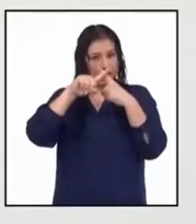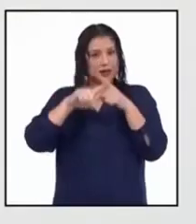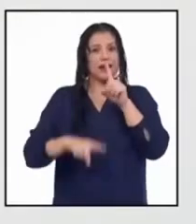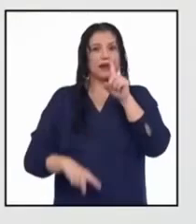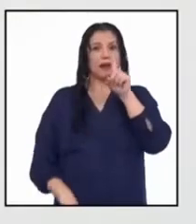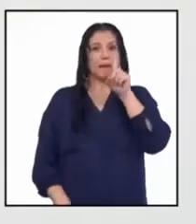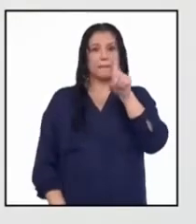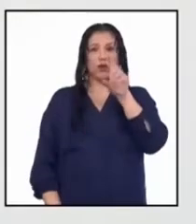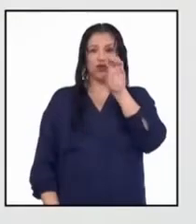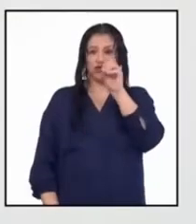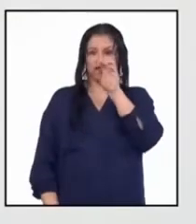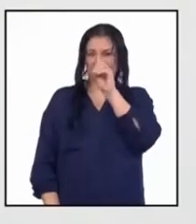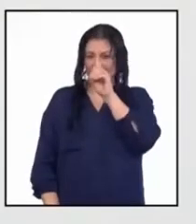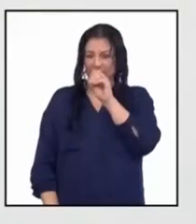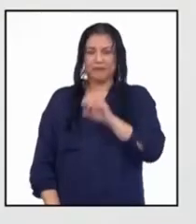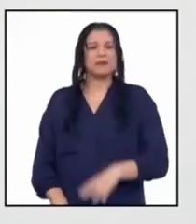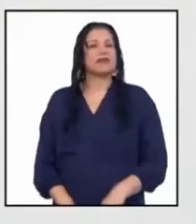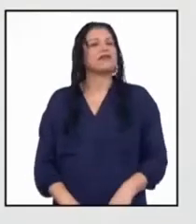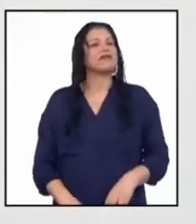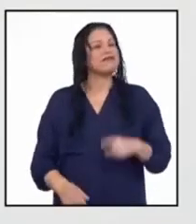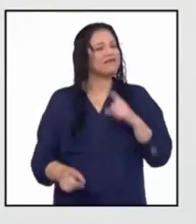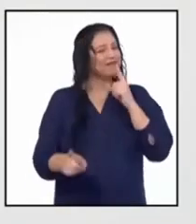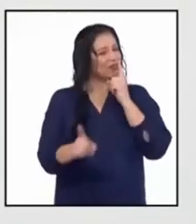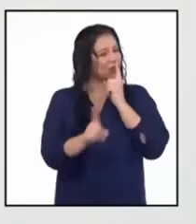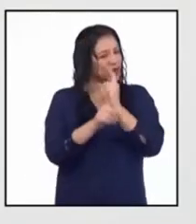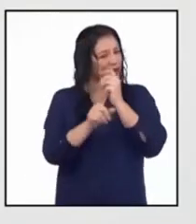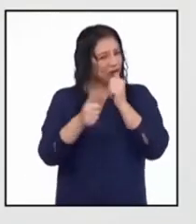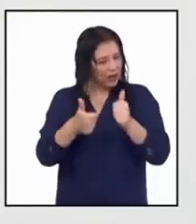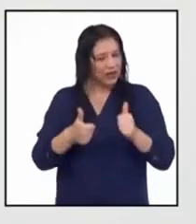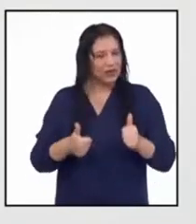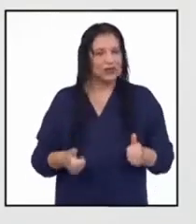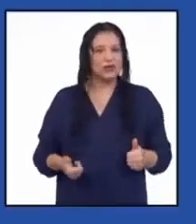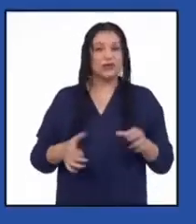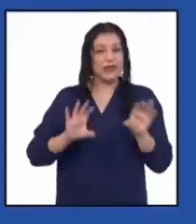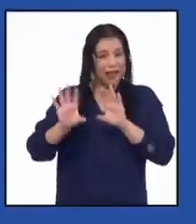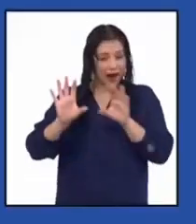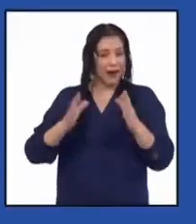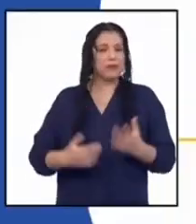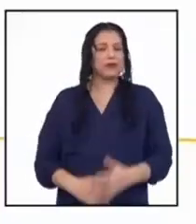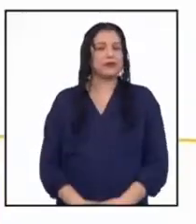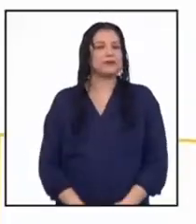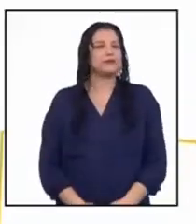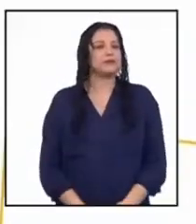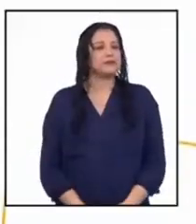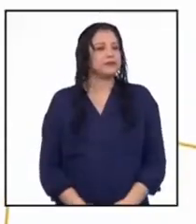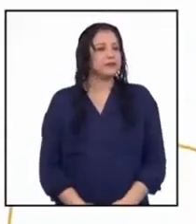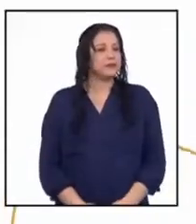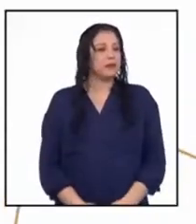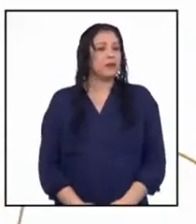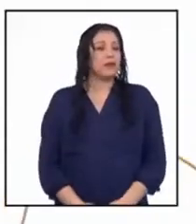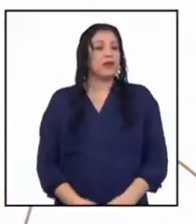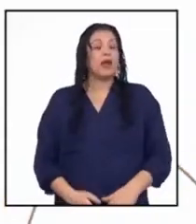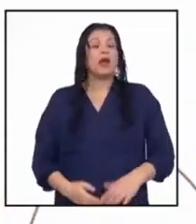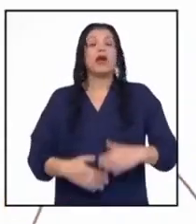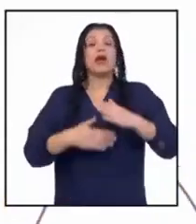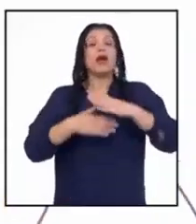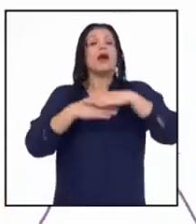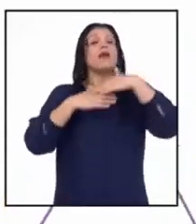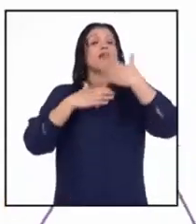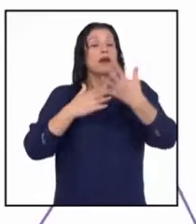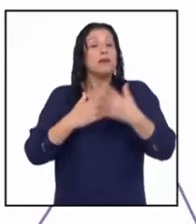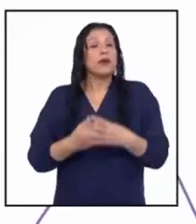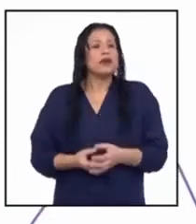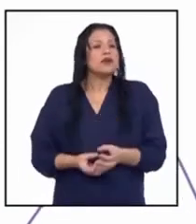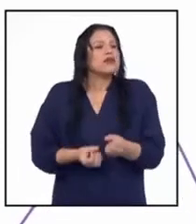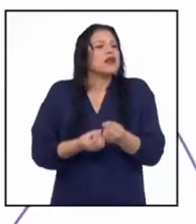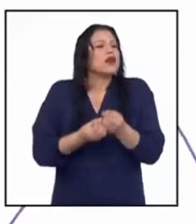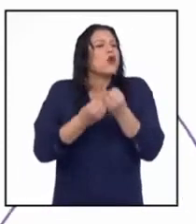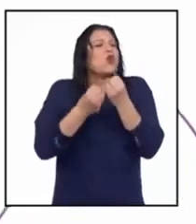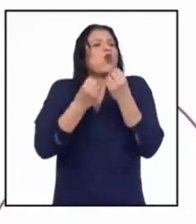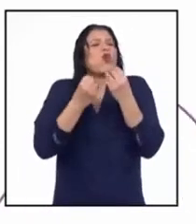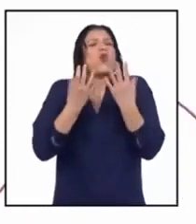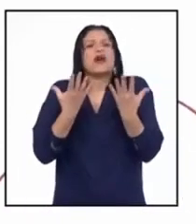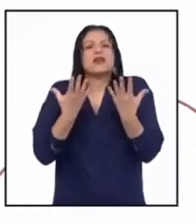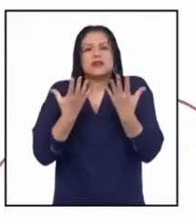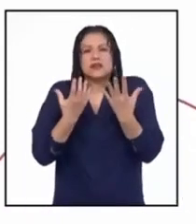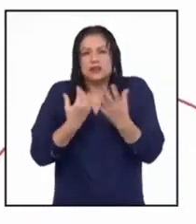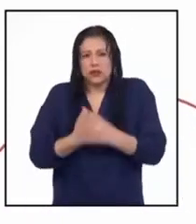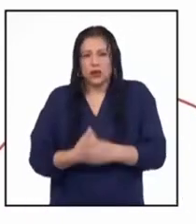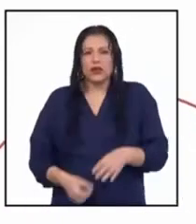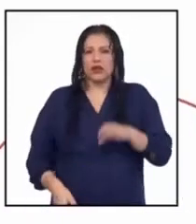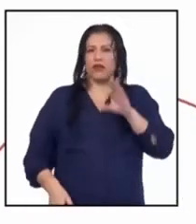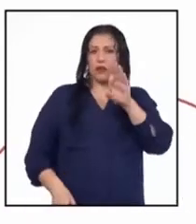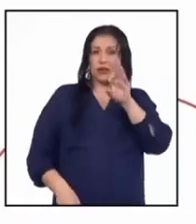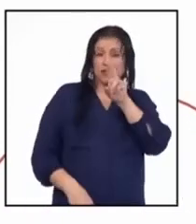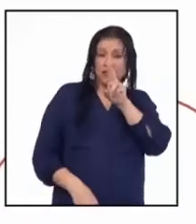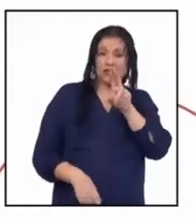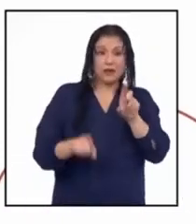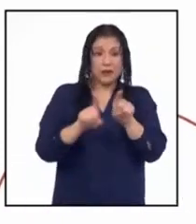100. Exacto. Entonces, hagámoslo. Después de haber calculado la frecuencia relativa y